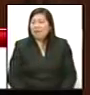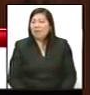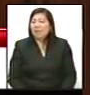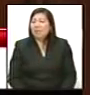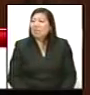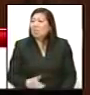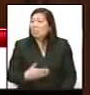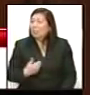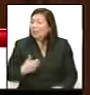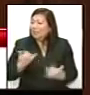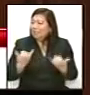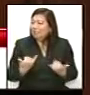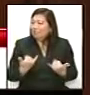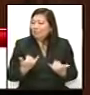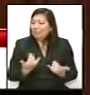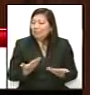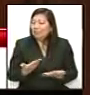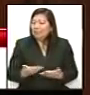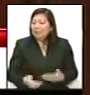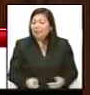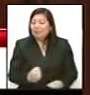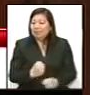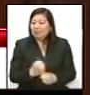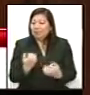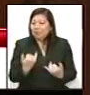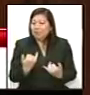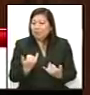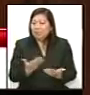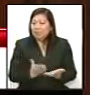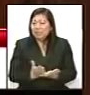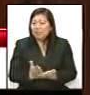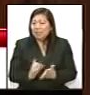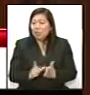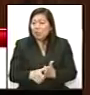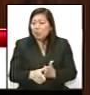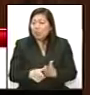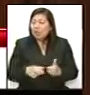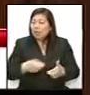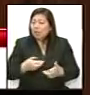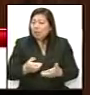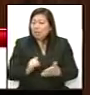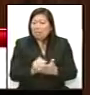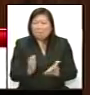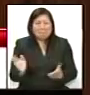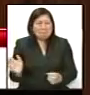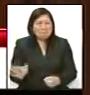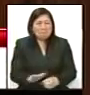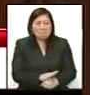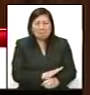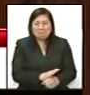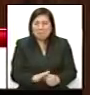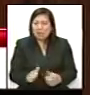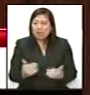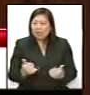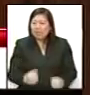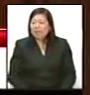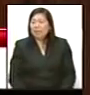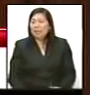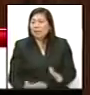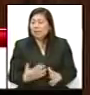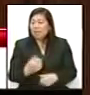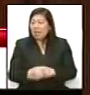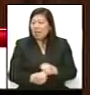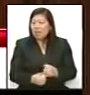no puede seguir siendo, operando en nuestro medio, luego de haber producido los destrozos y todavía por 15 años